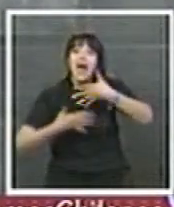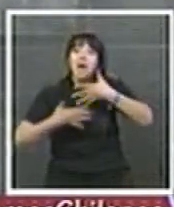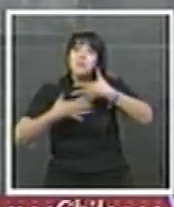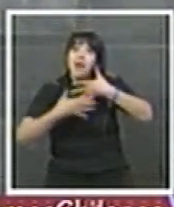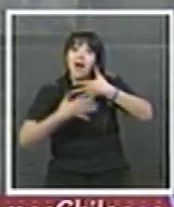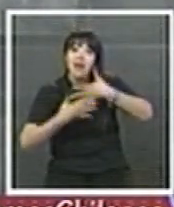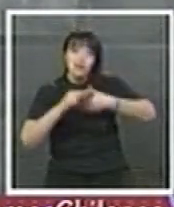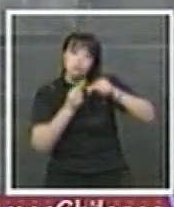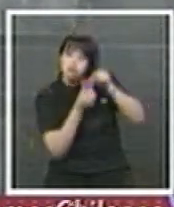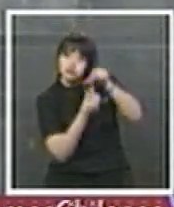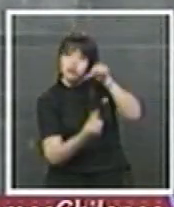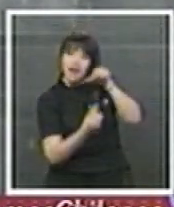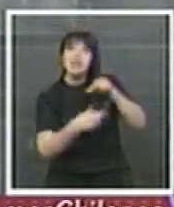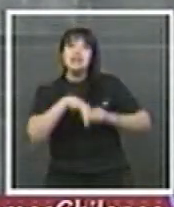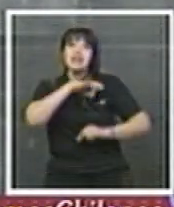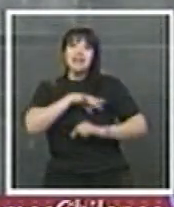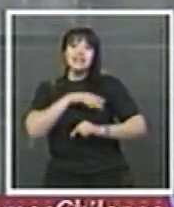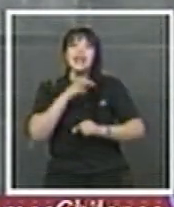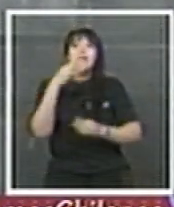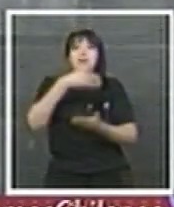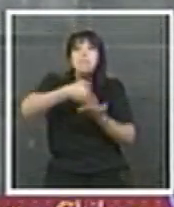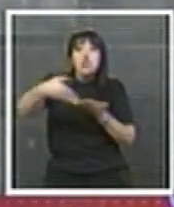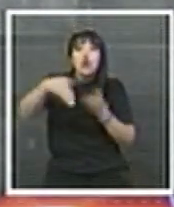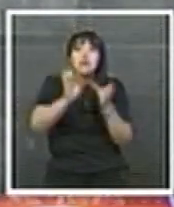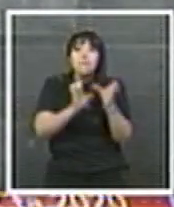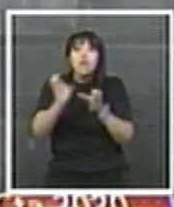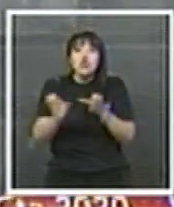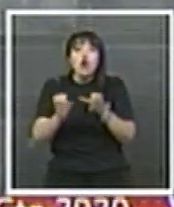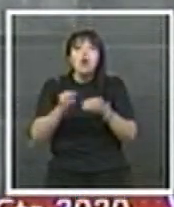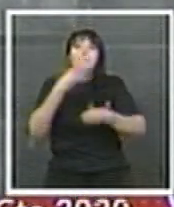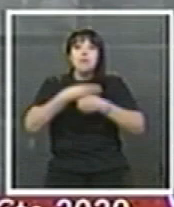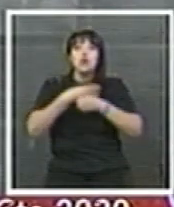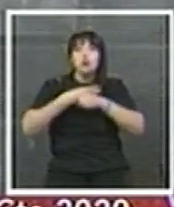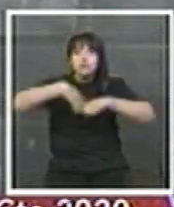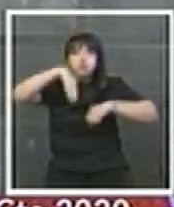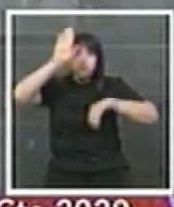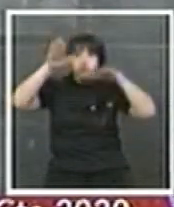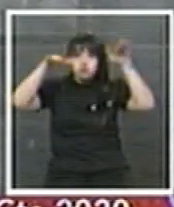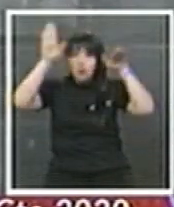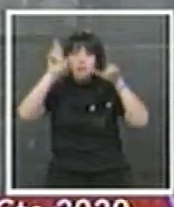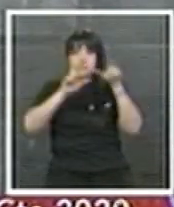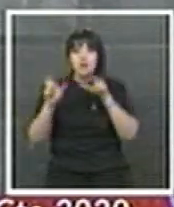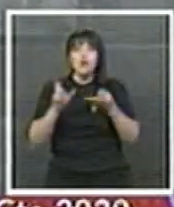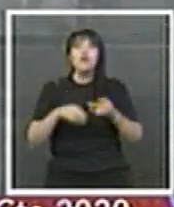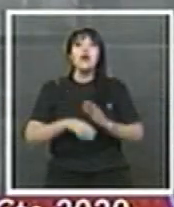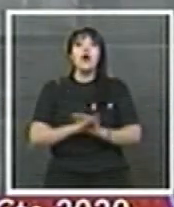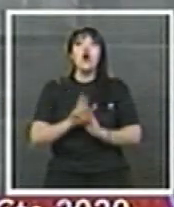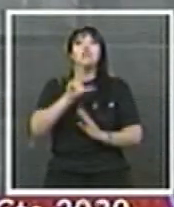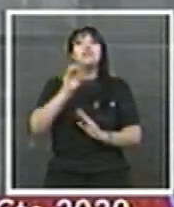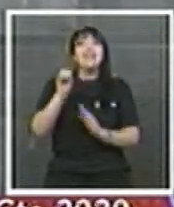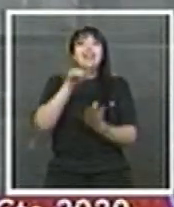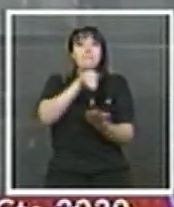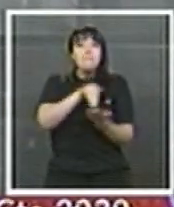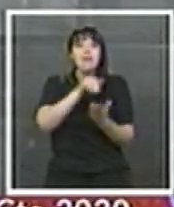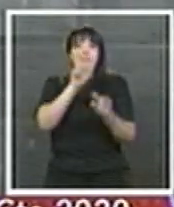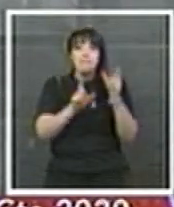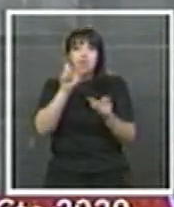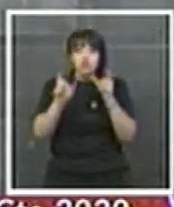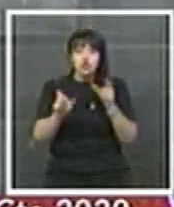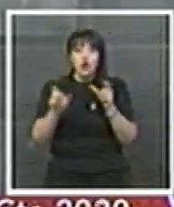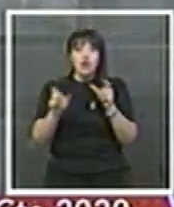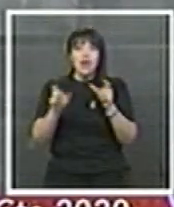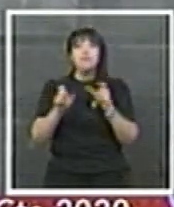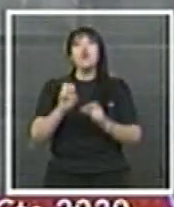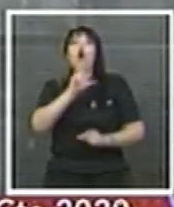mayores, 3 millones de personas mayores que hemos homenajeado durante muchas horas. Queremos ir en ayuda de 80.000 de ellos, personas